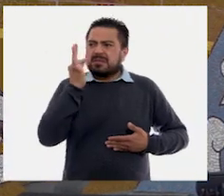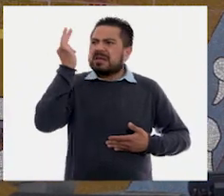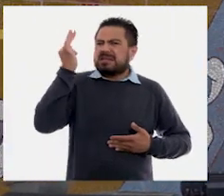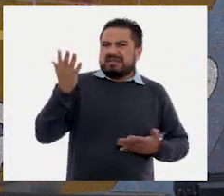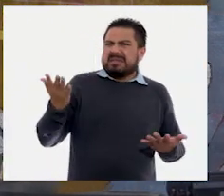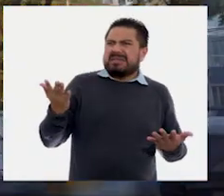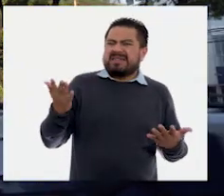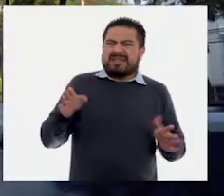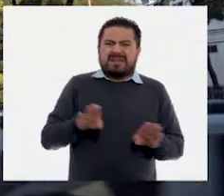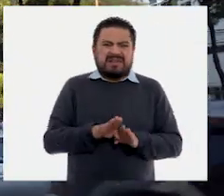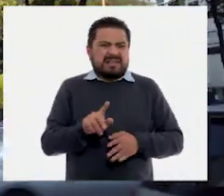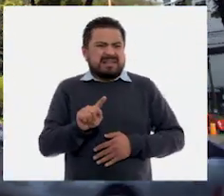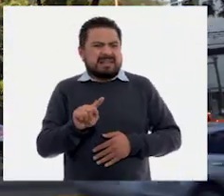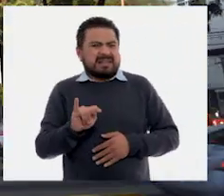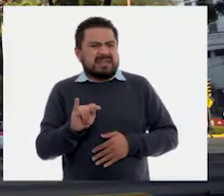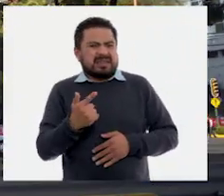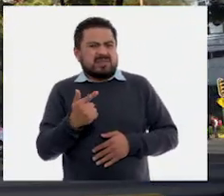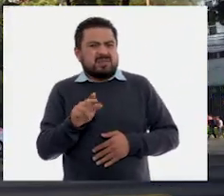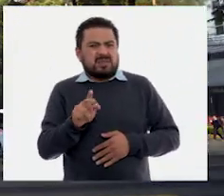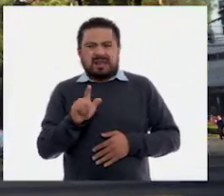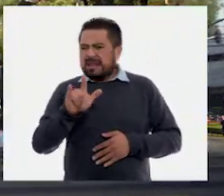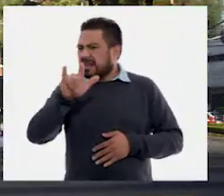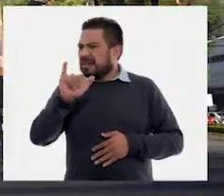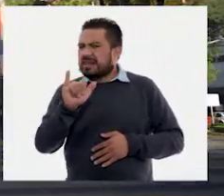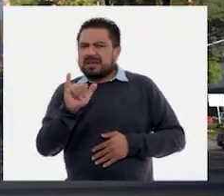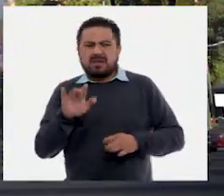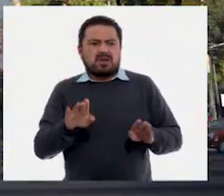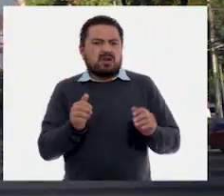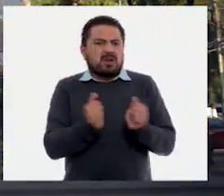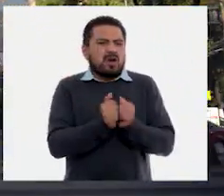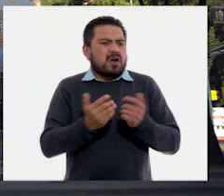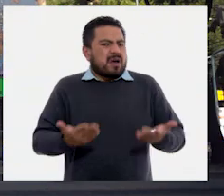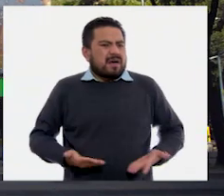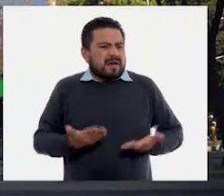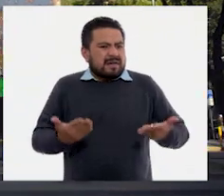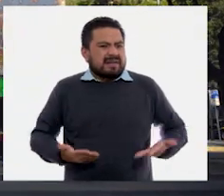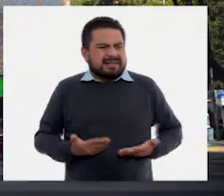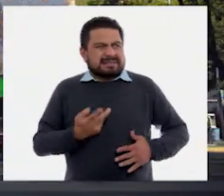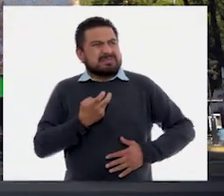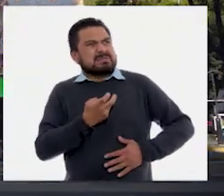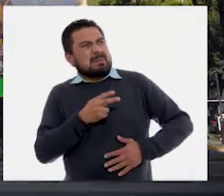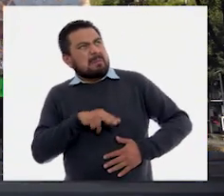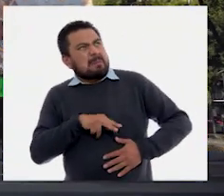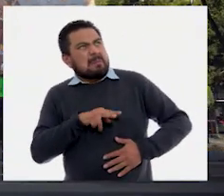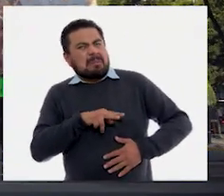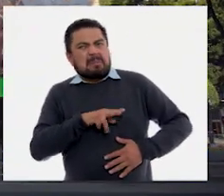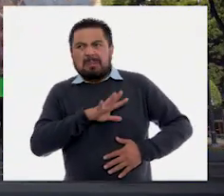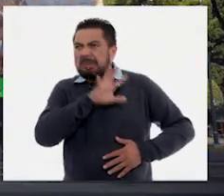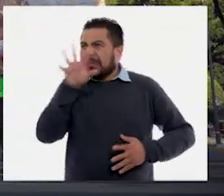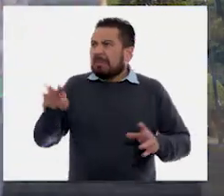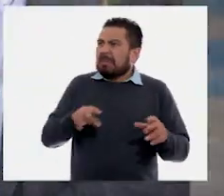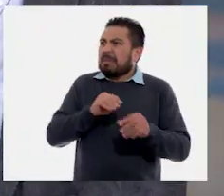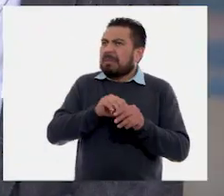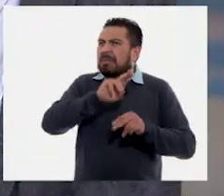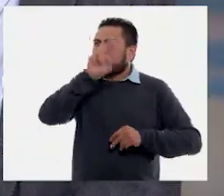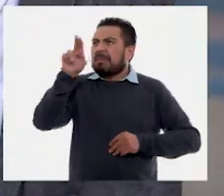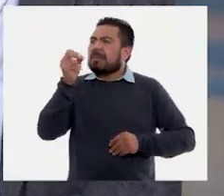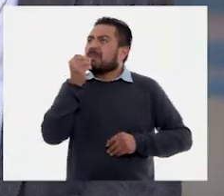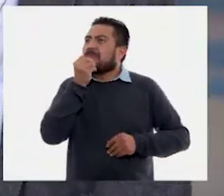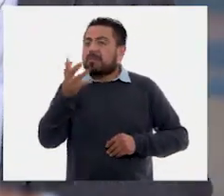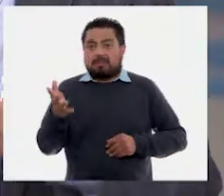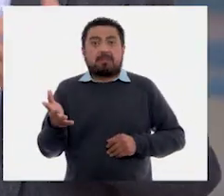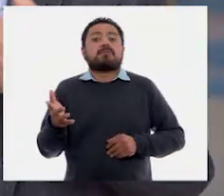al Tívoli, pero el Tívoli con las bailarinas de Tlatilco. Entonces, todo lo demás que aparece es